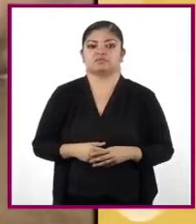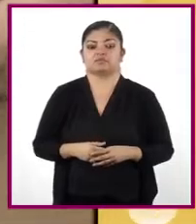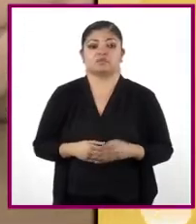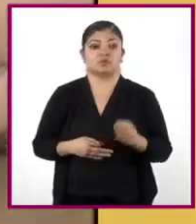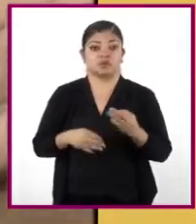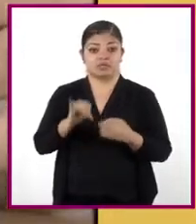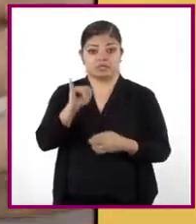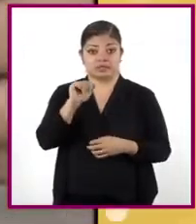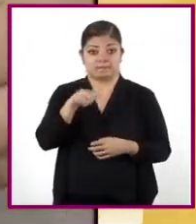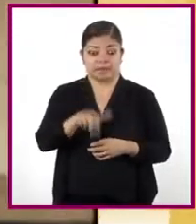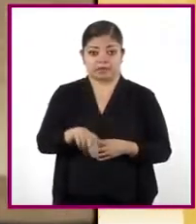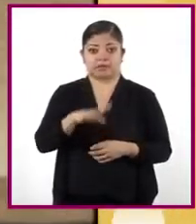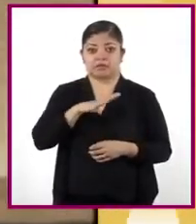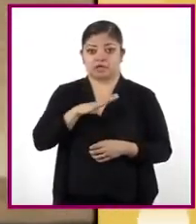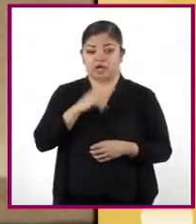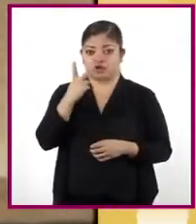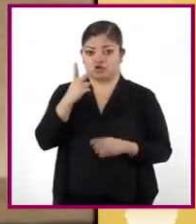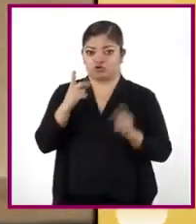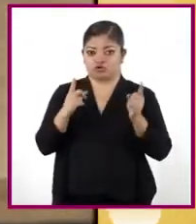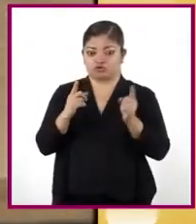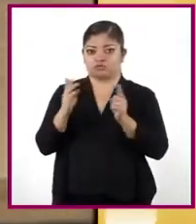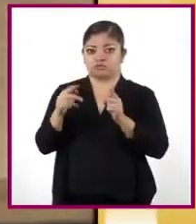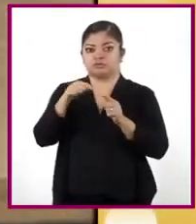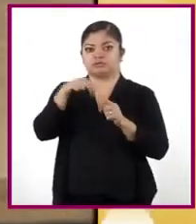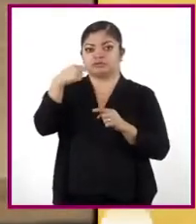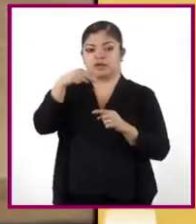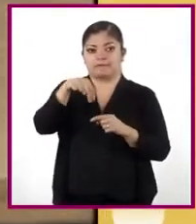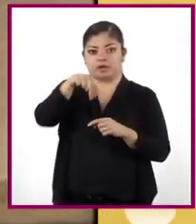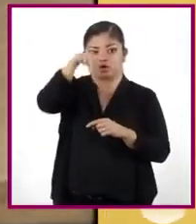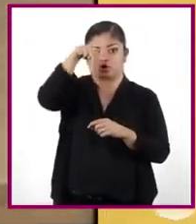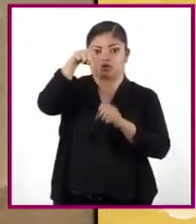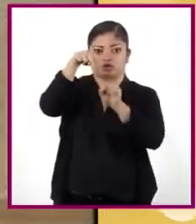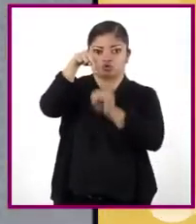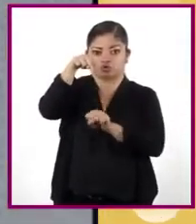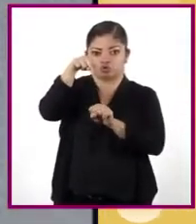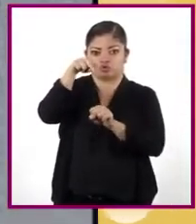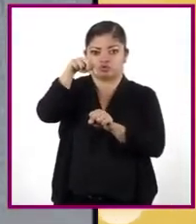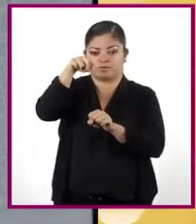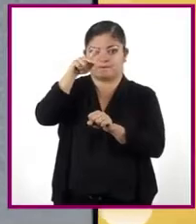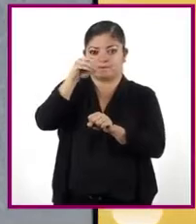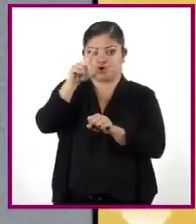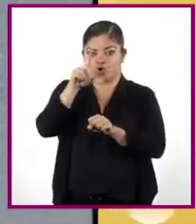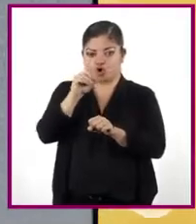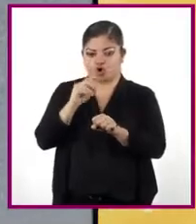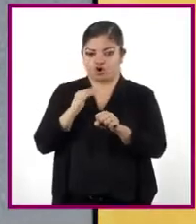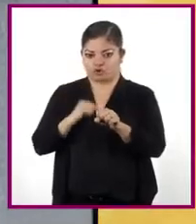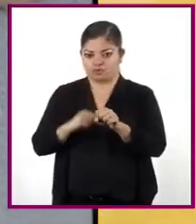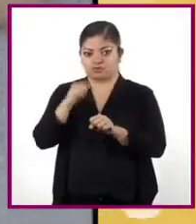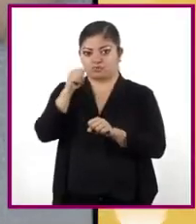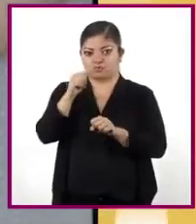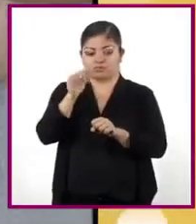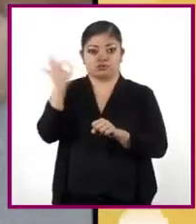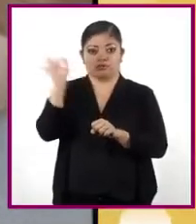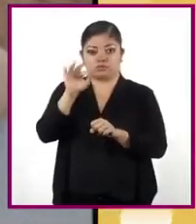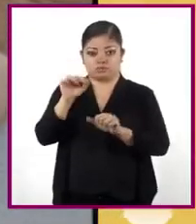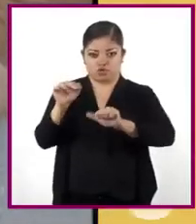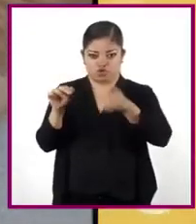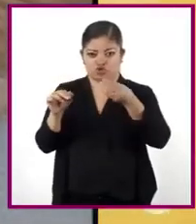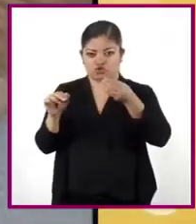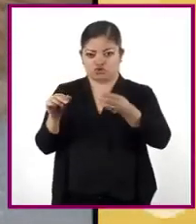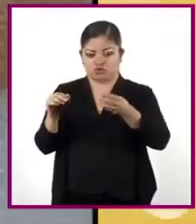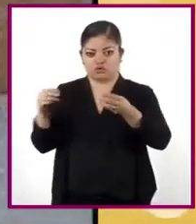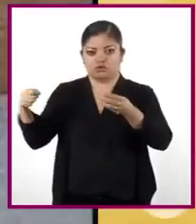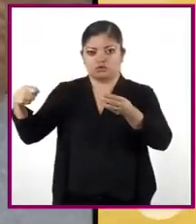Todo imán tiene dos polos, llamados norte y sur, con la propiedad de que, si le acercamos otro